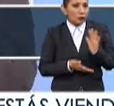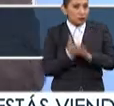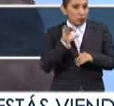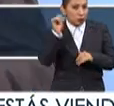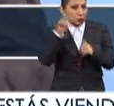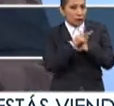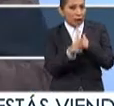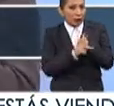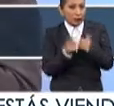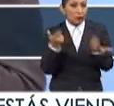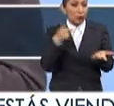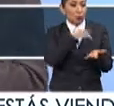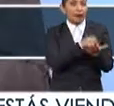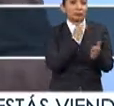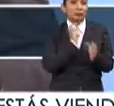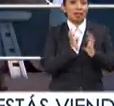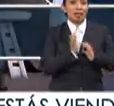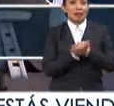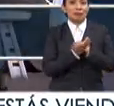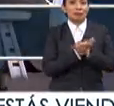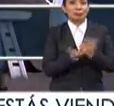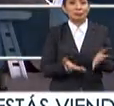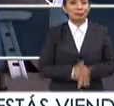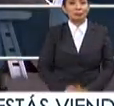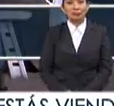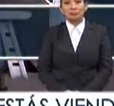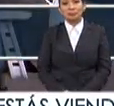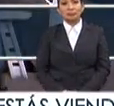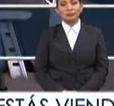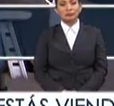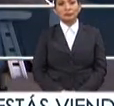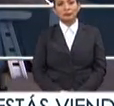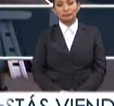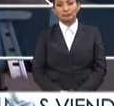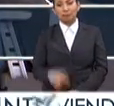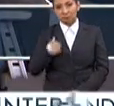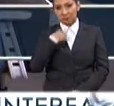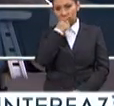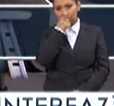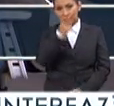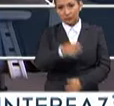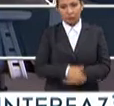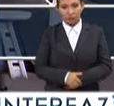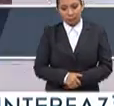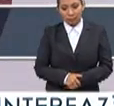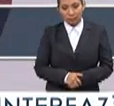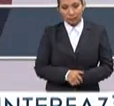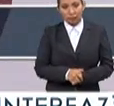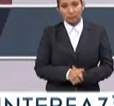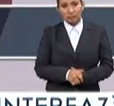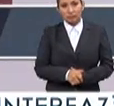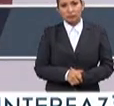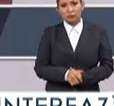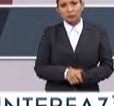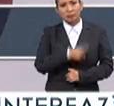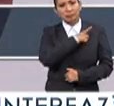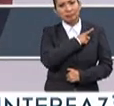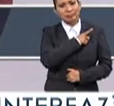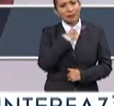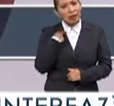país de esta zona de confort que le dirías bueno yo digo qué deben